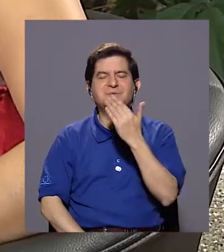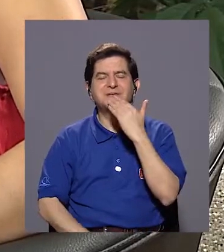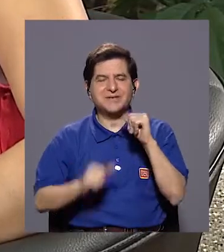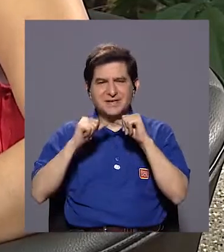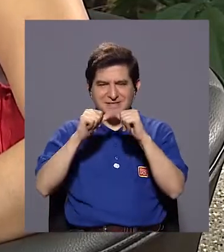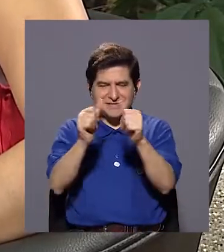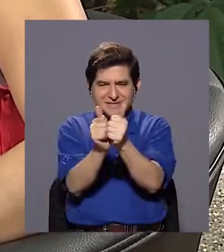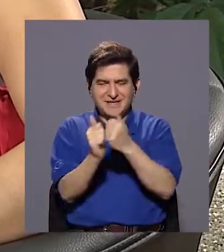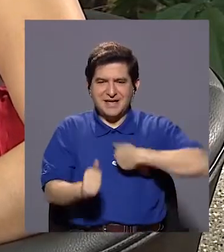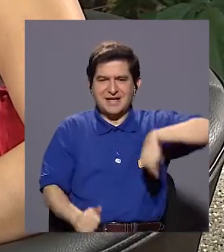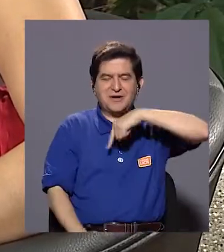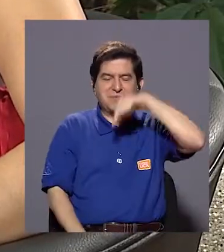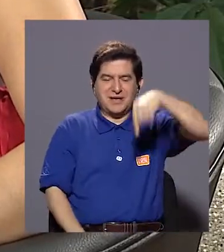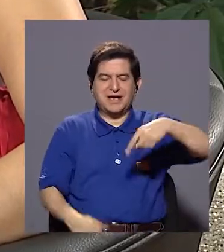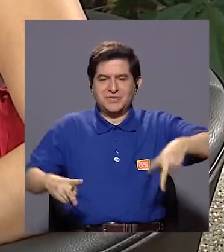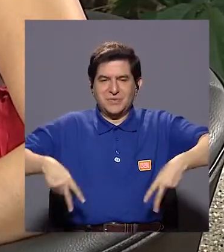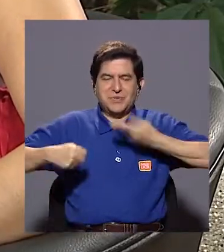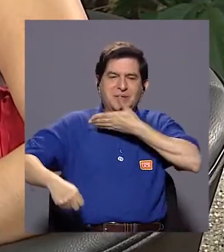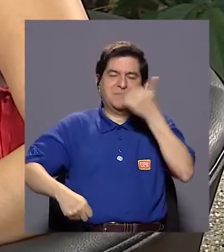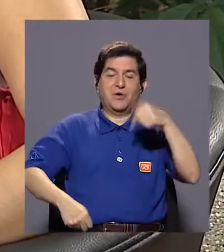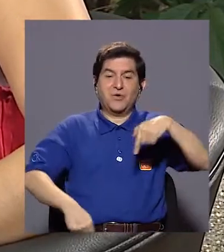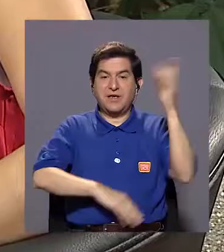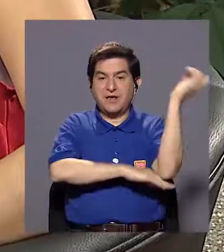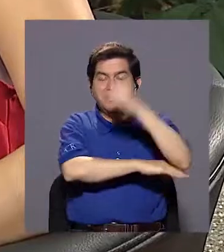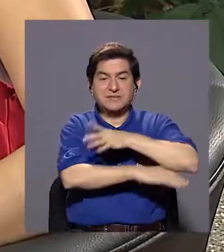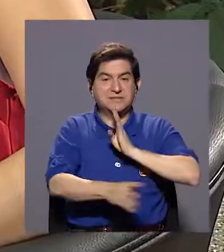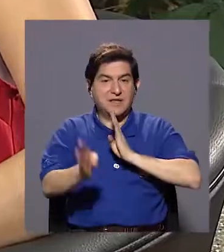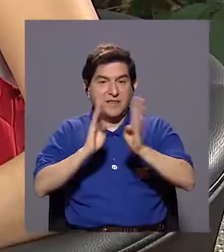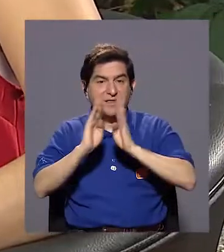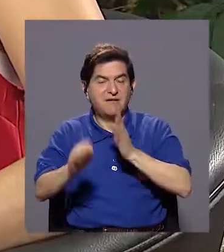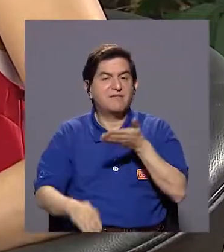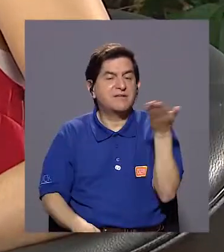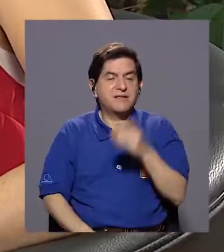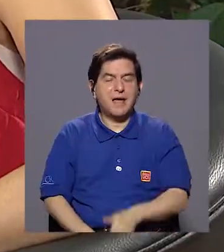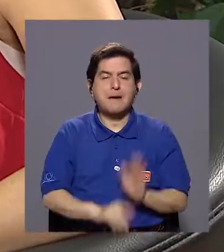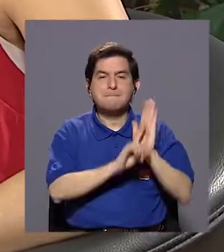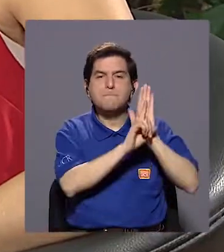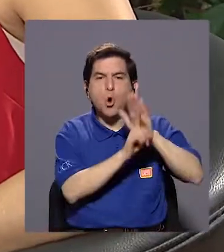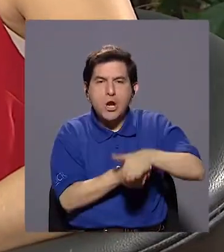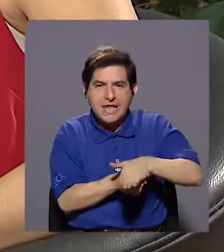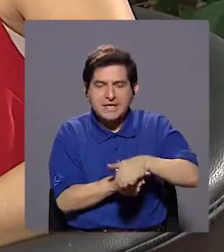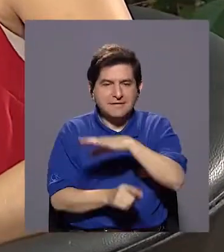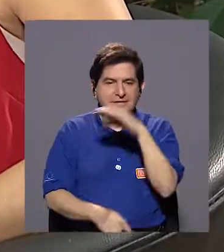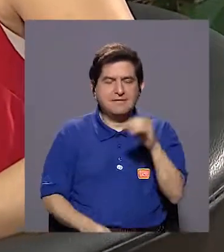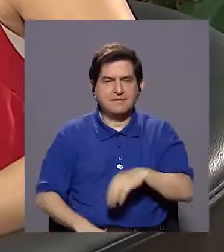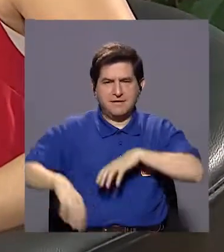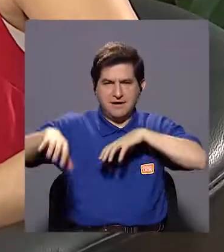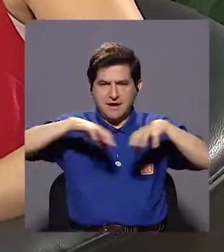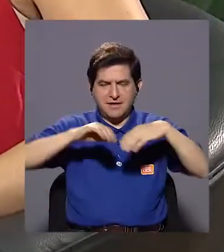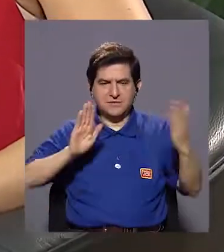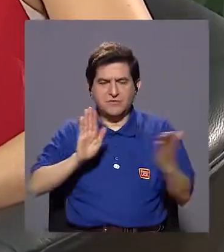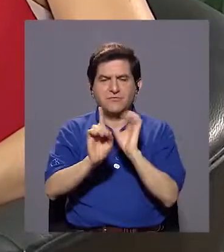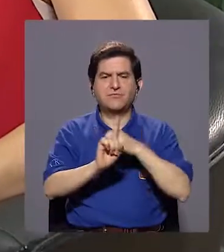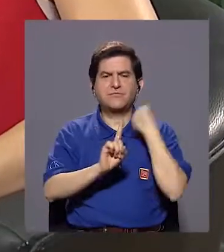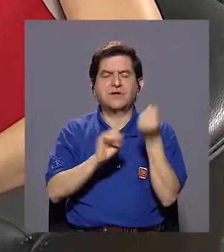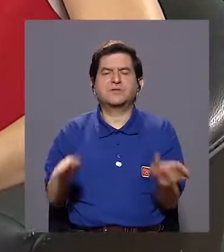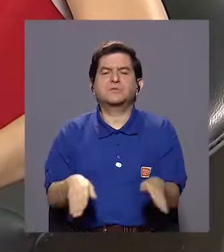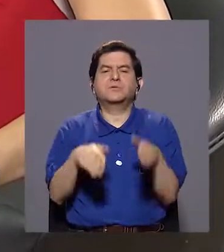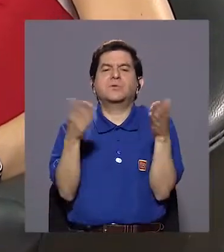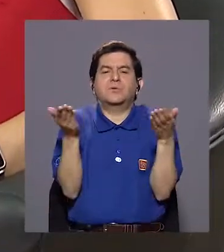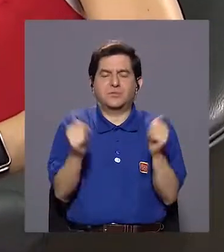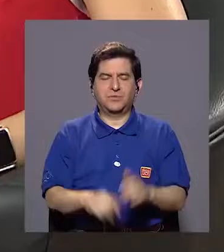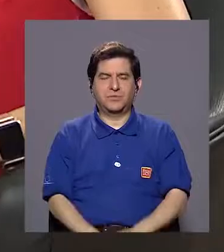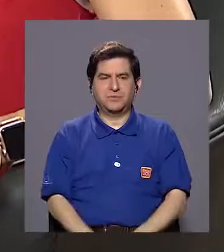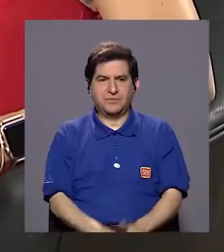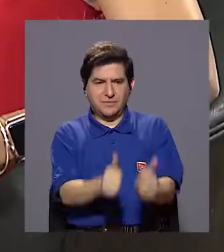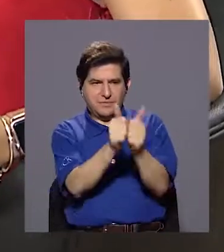Gracias por continuar con nosotros en Vivir Mejor. El día de hoy conversando acerca del bullying y cómo actuar frente a esta situación.